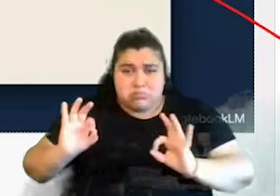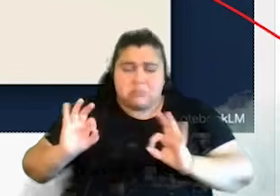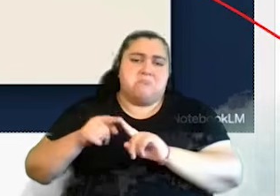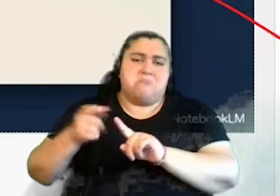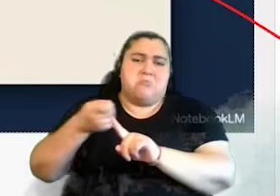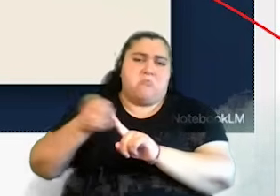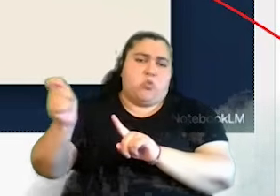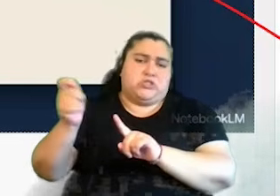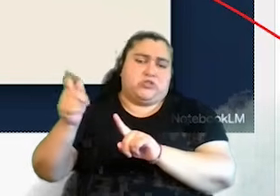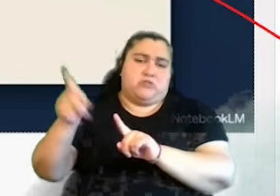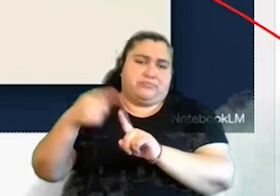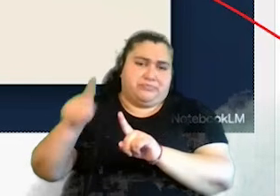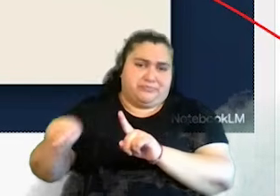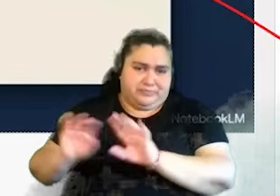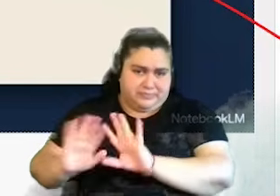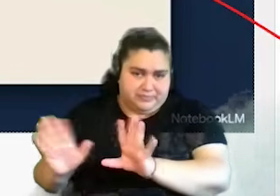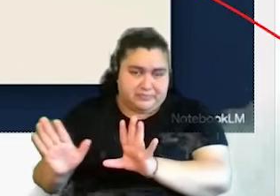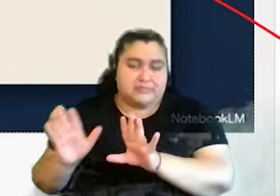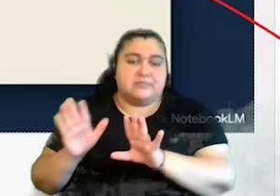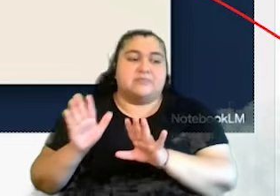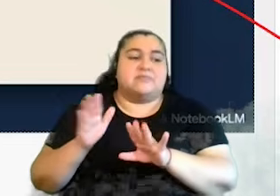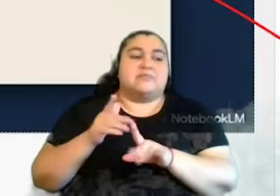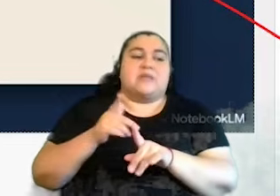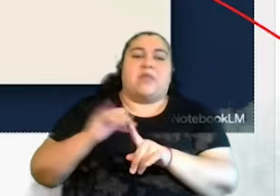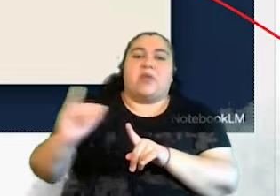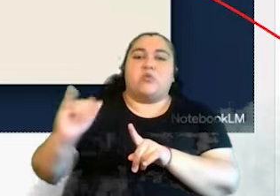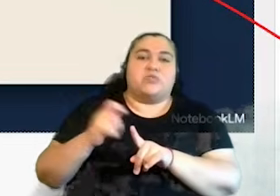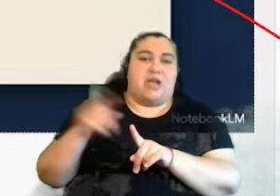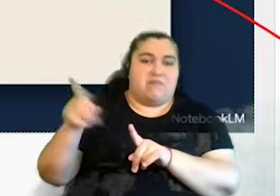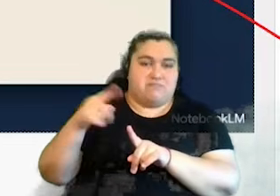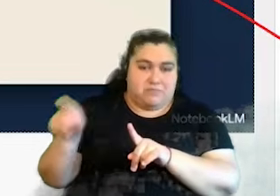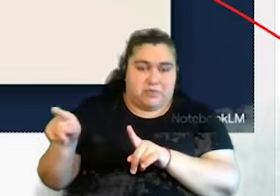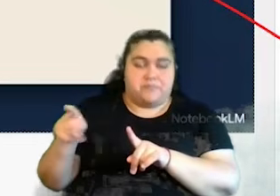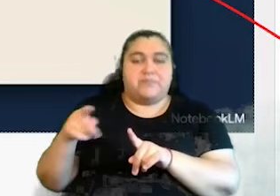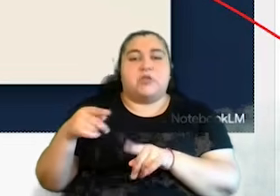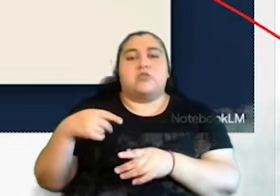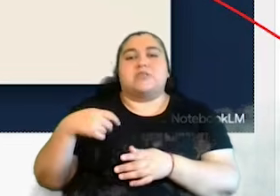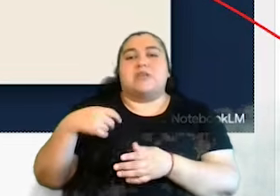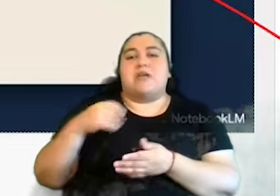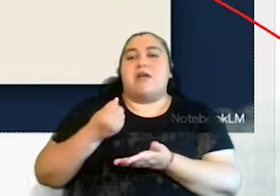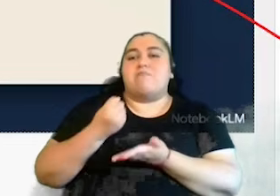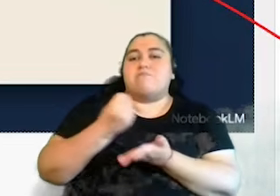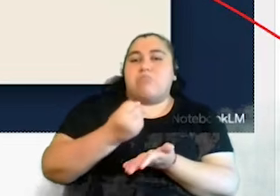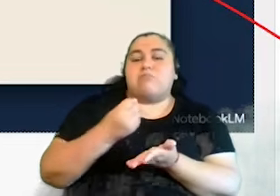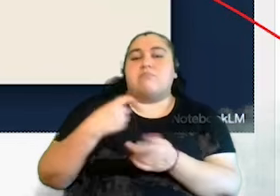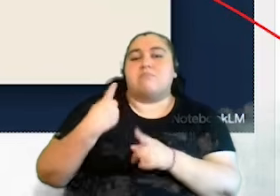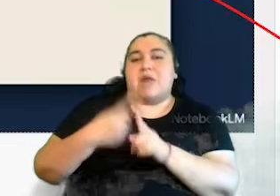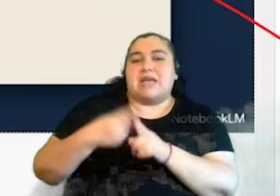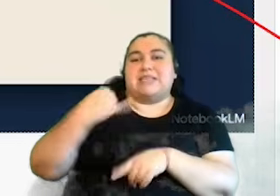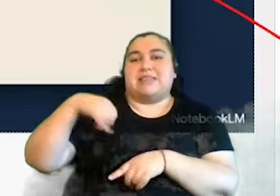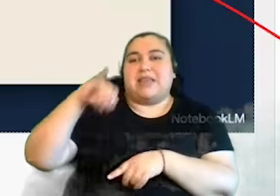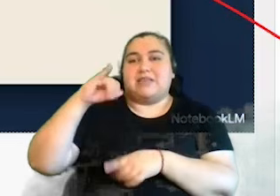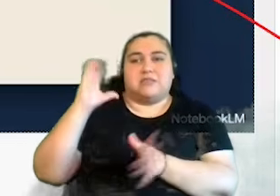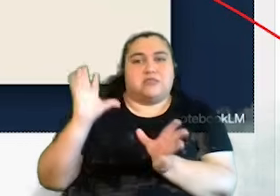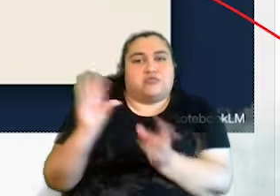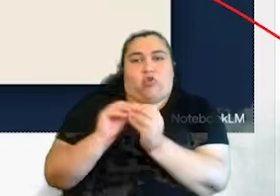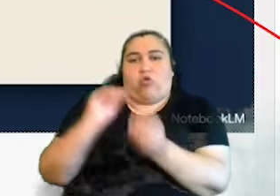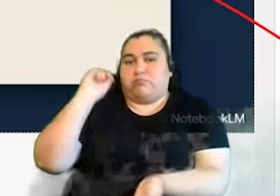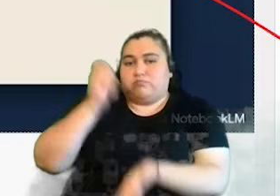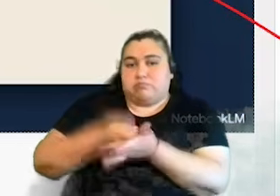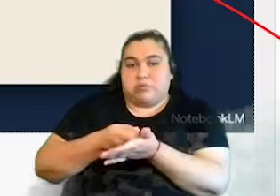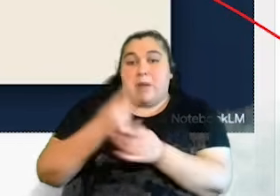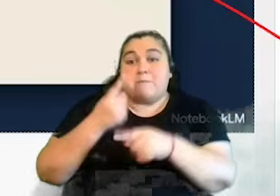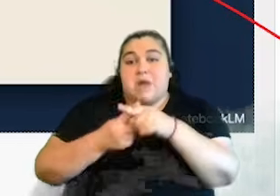intereses, sino del capital más los intereses, se le agrega un adicional de un 50%. Y esta